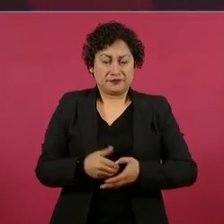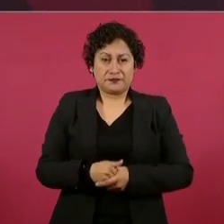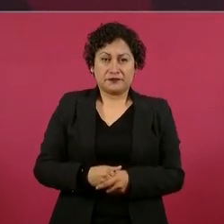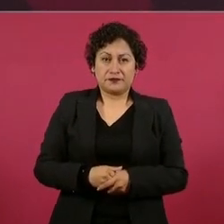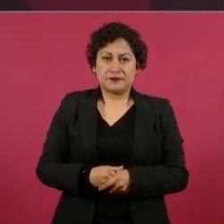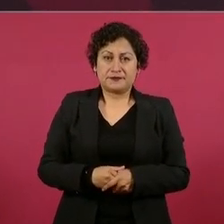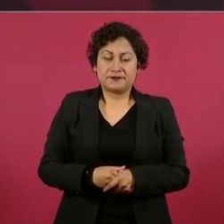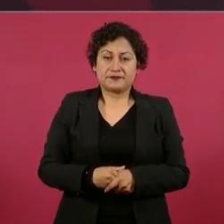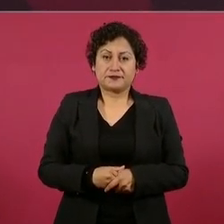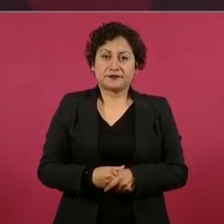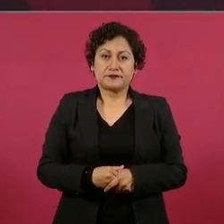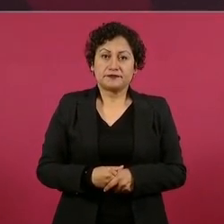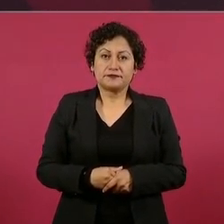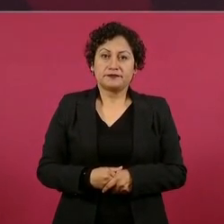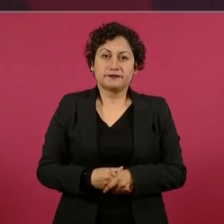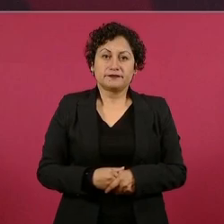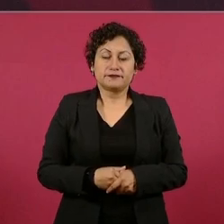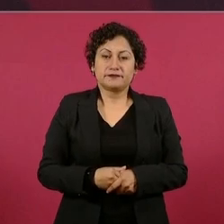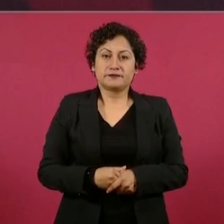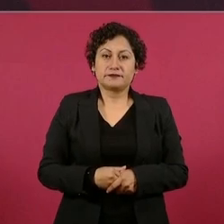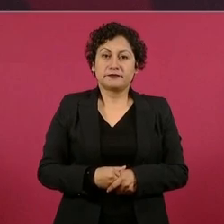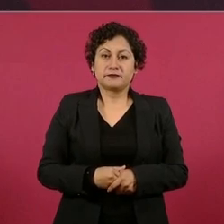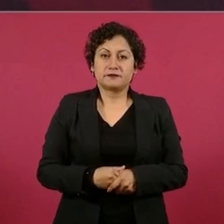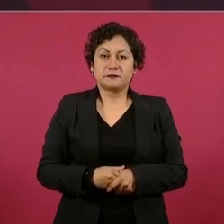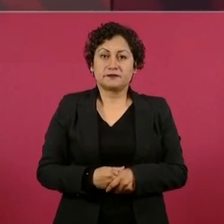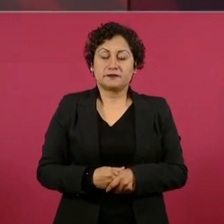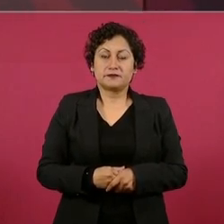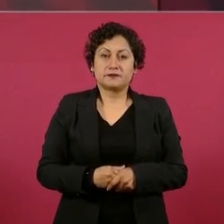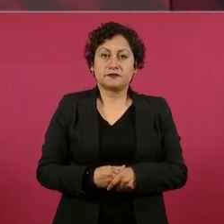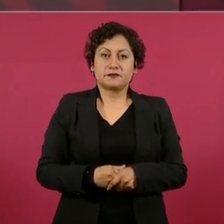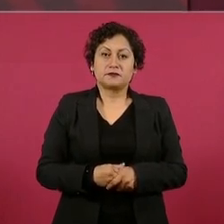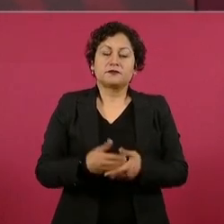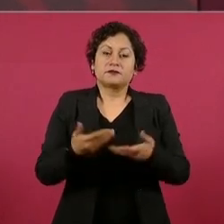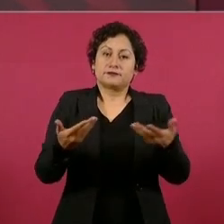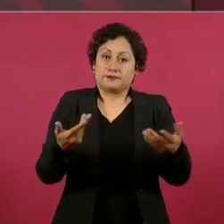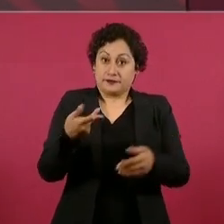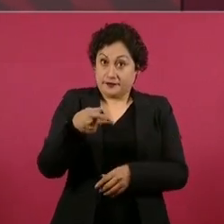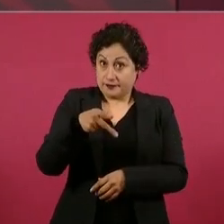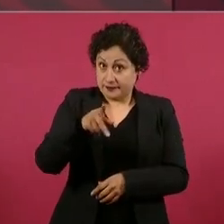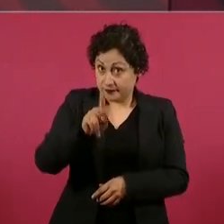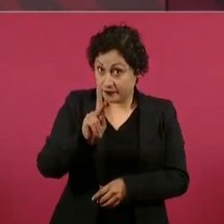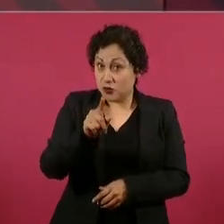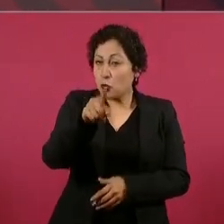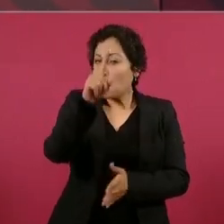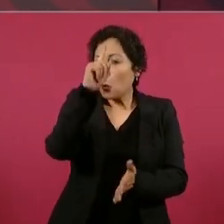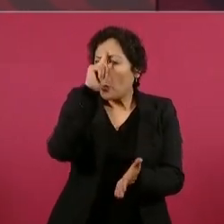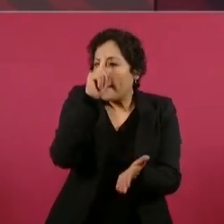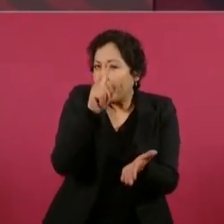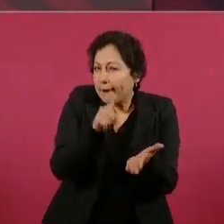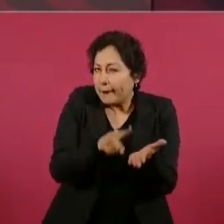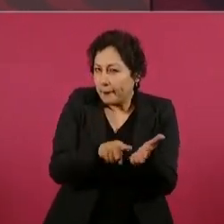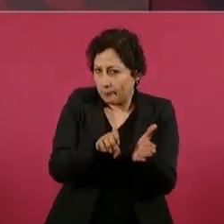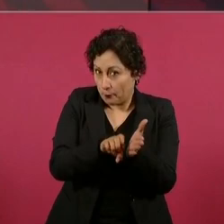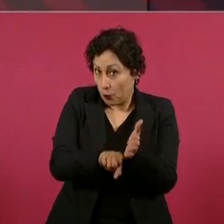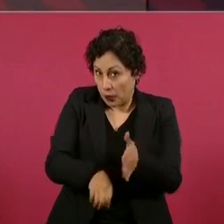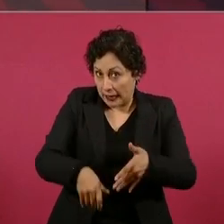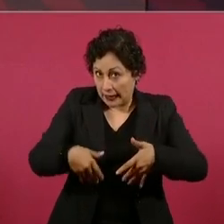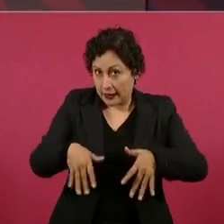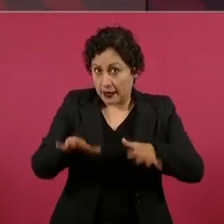Y sí, imagínense que yo denuncio por calumnia a